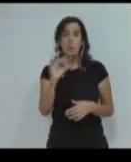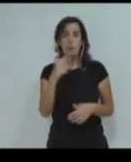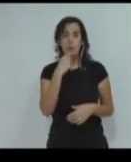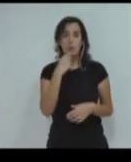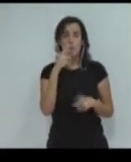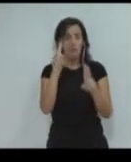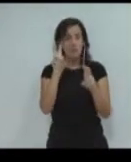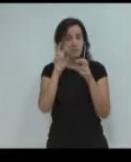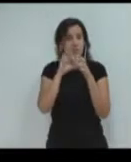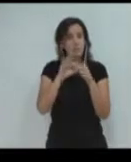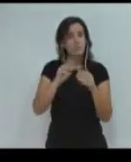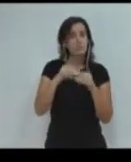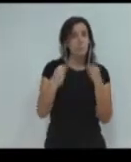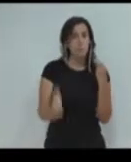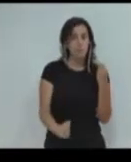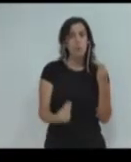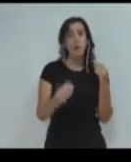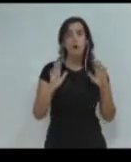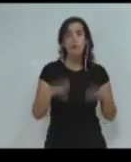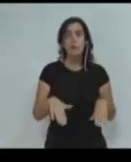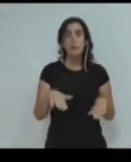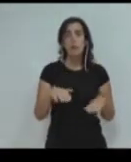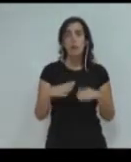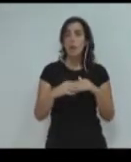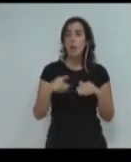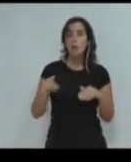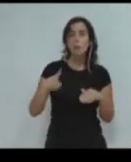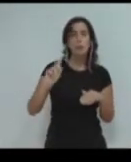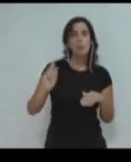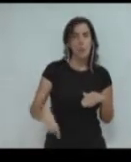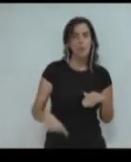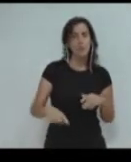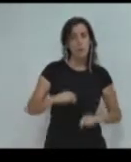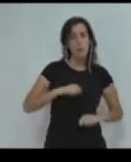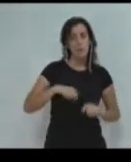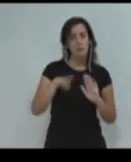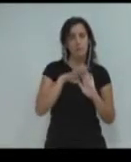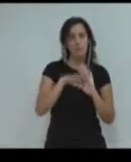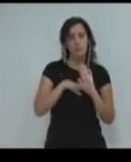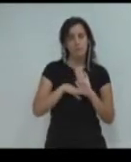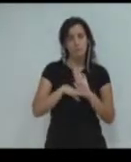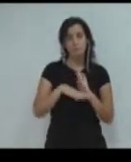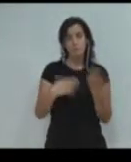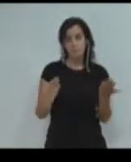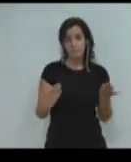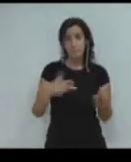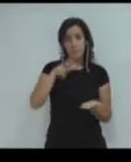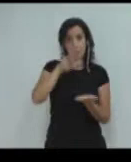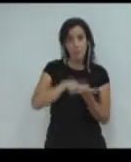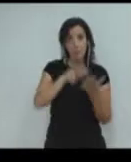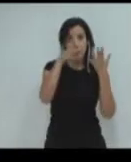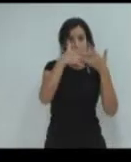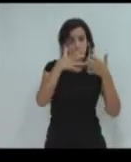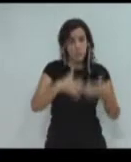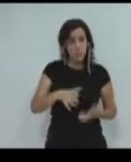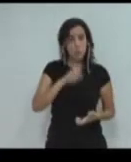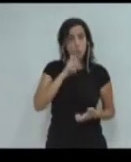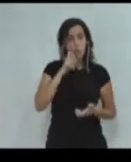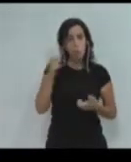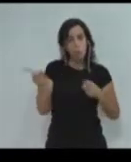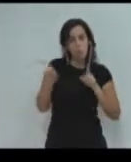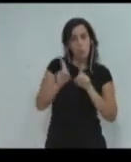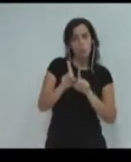las cuestiones de los documentos, que nos da la pauta es el usuario. ¿Y qué es lo que se debe hacer? Validar los textos con usuarios. Por